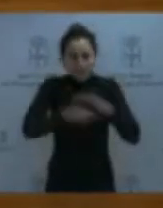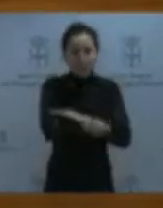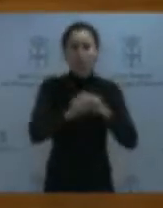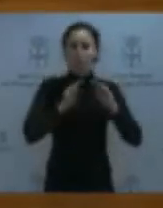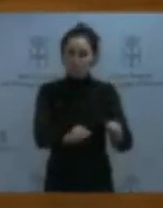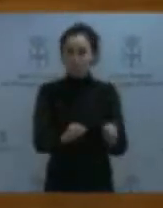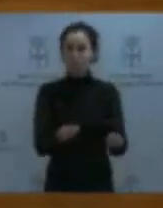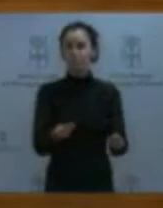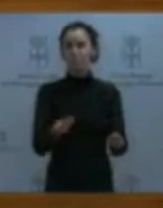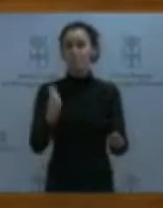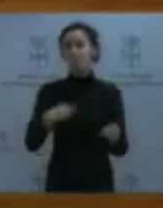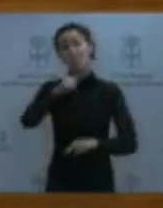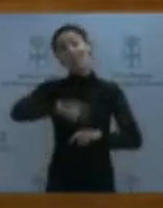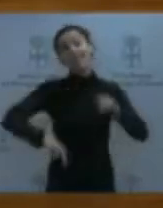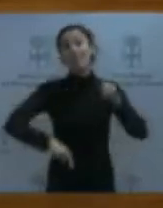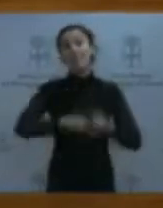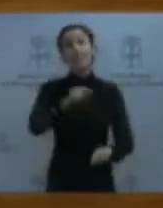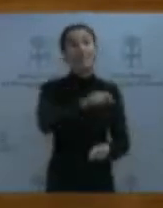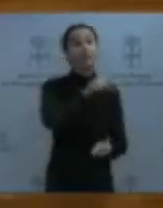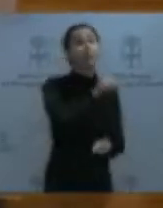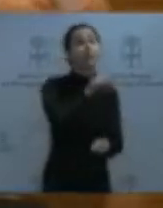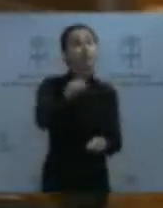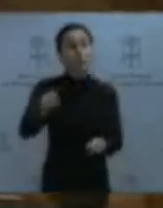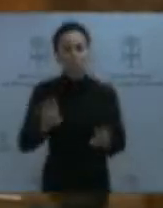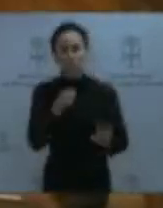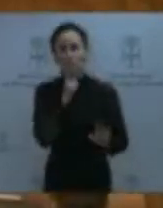ver cómo lo plantea usted, señor León.